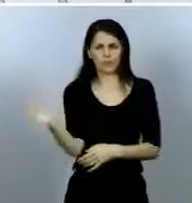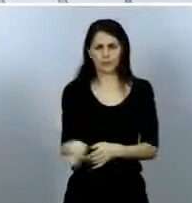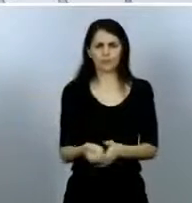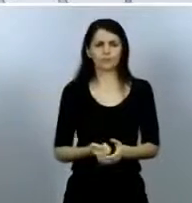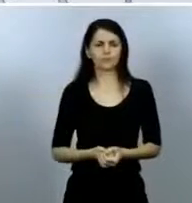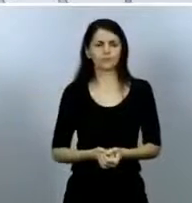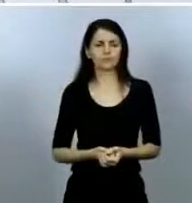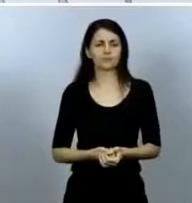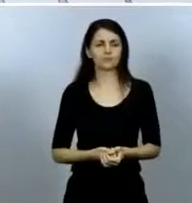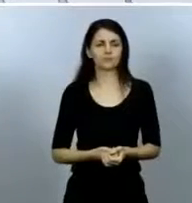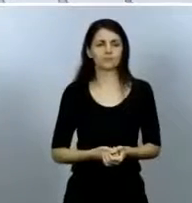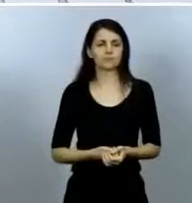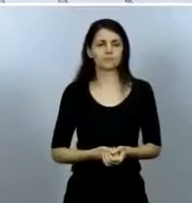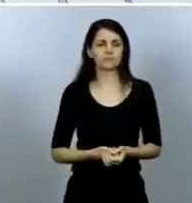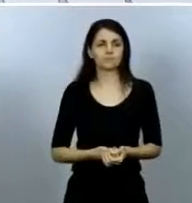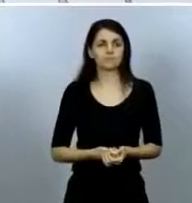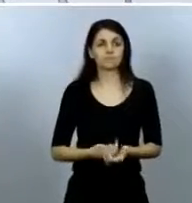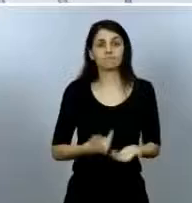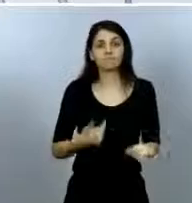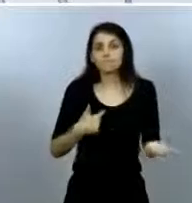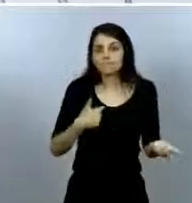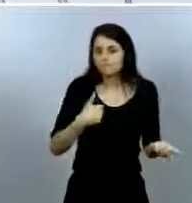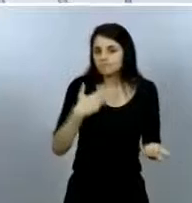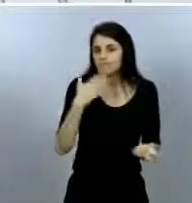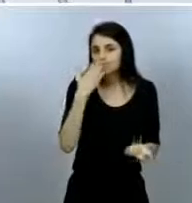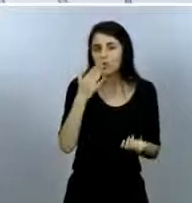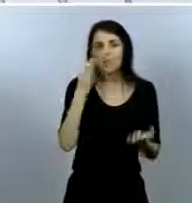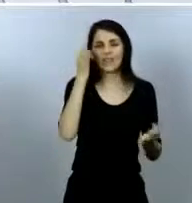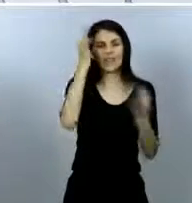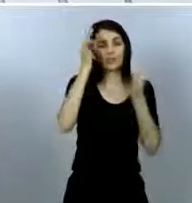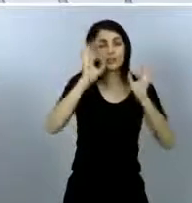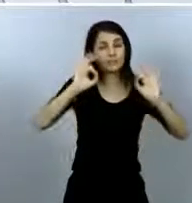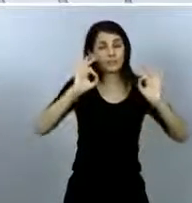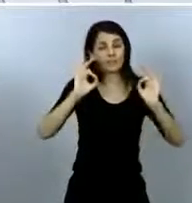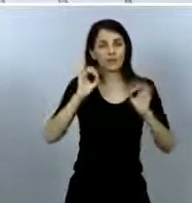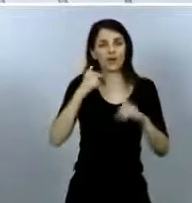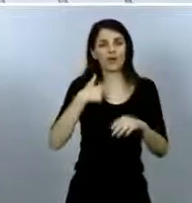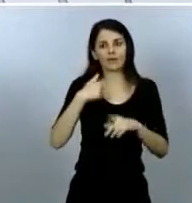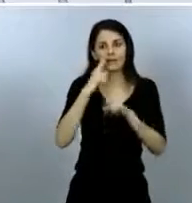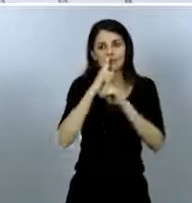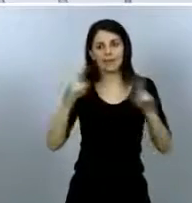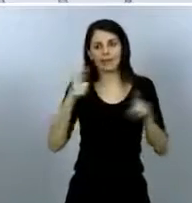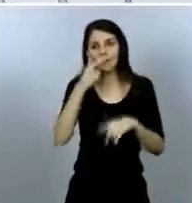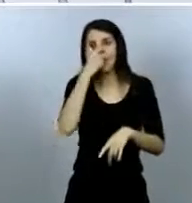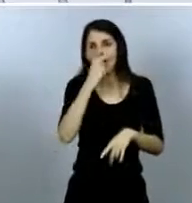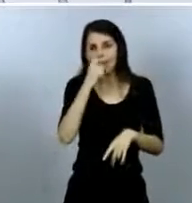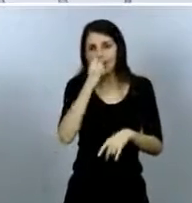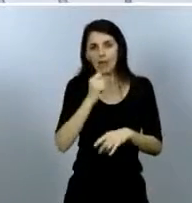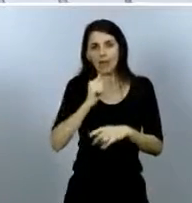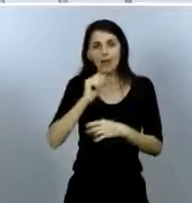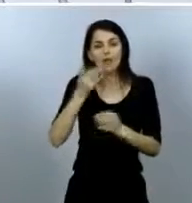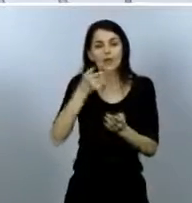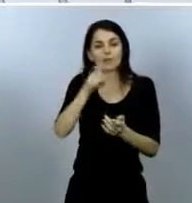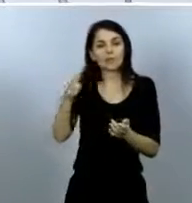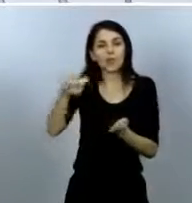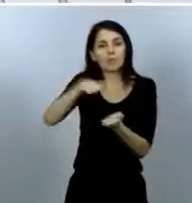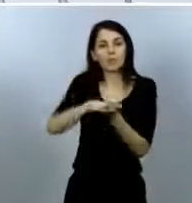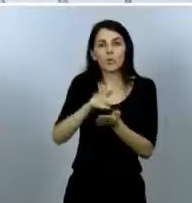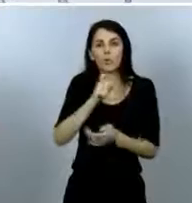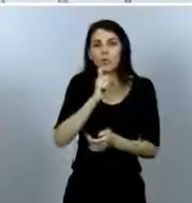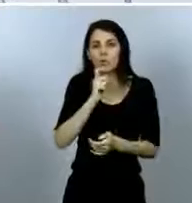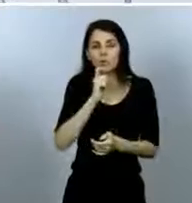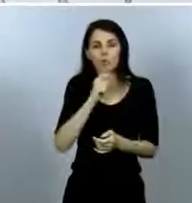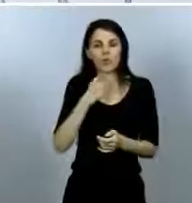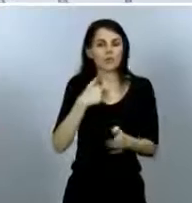datos de la italia está asociada a la gripe de este año una parte podría ser debida a eso si es que hay un exceso de mortalidad asociada a la gripe